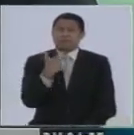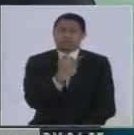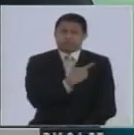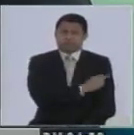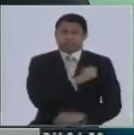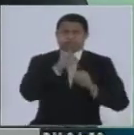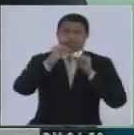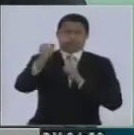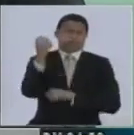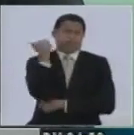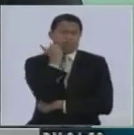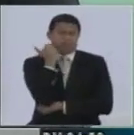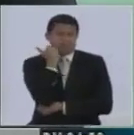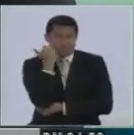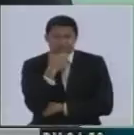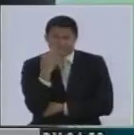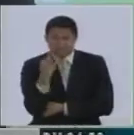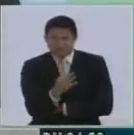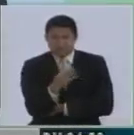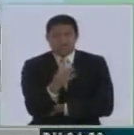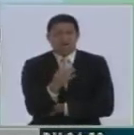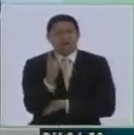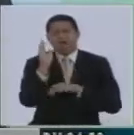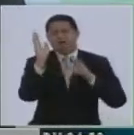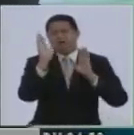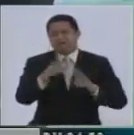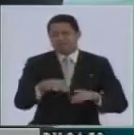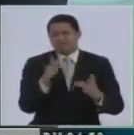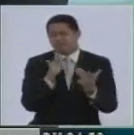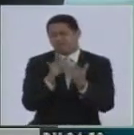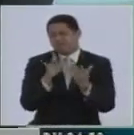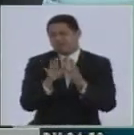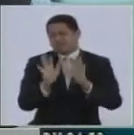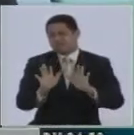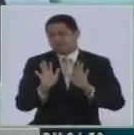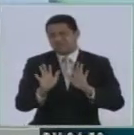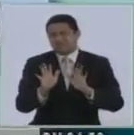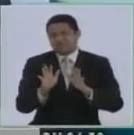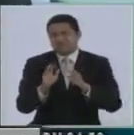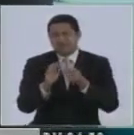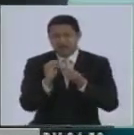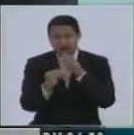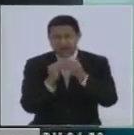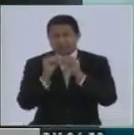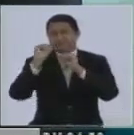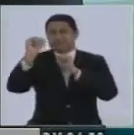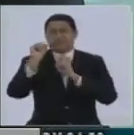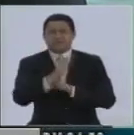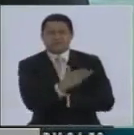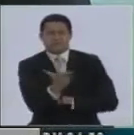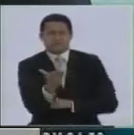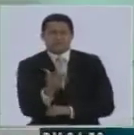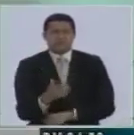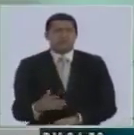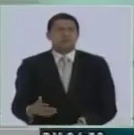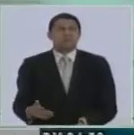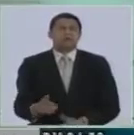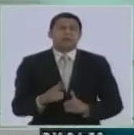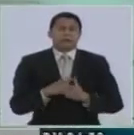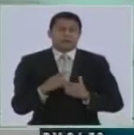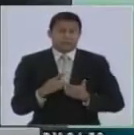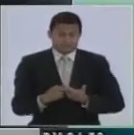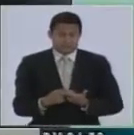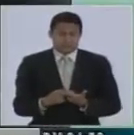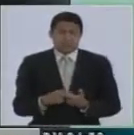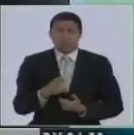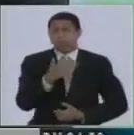antibiótico realmente ya la bacterias todo en contacto varias veces con esa molécula y ha fabricado defensas contra esa molécula entonces por